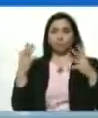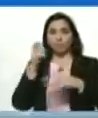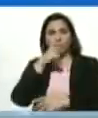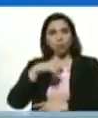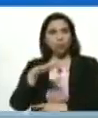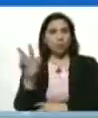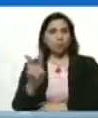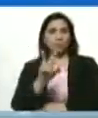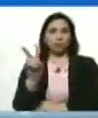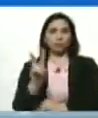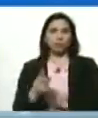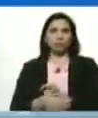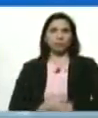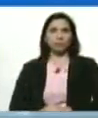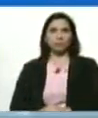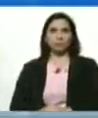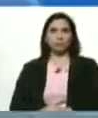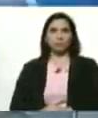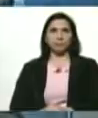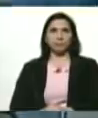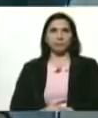pueblo de venezuela por